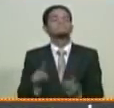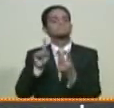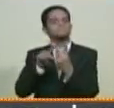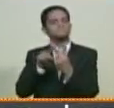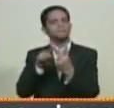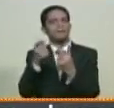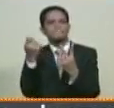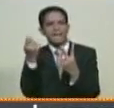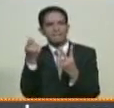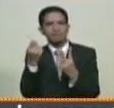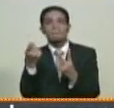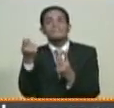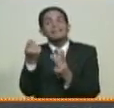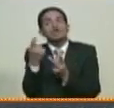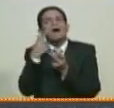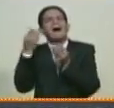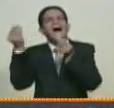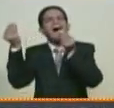precios acordados